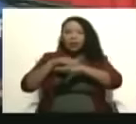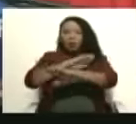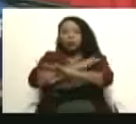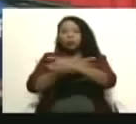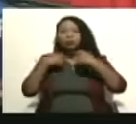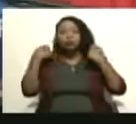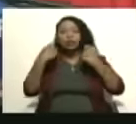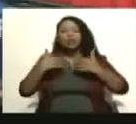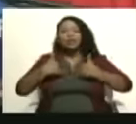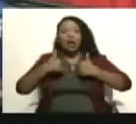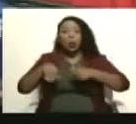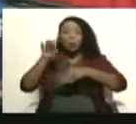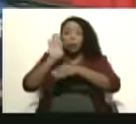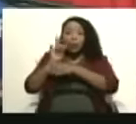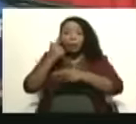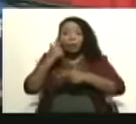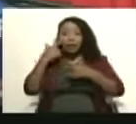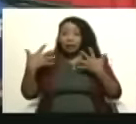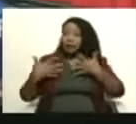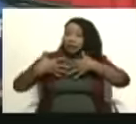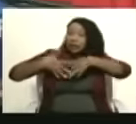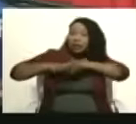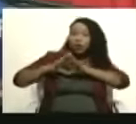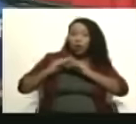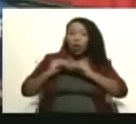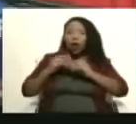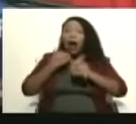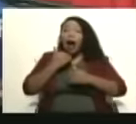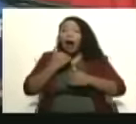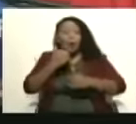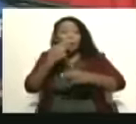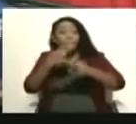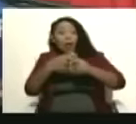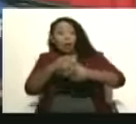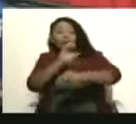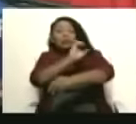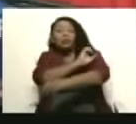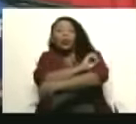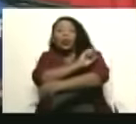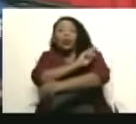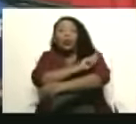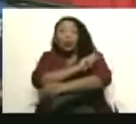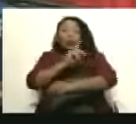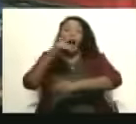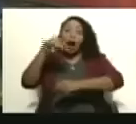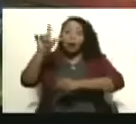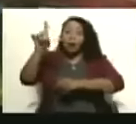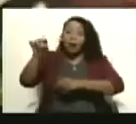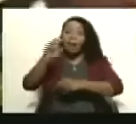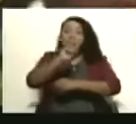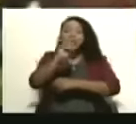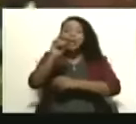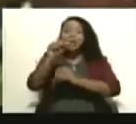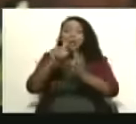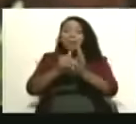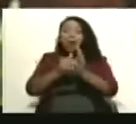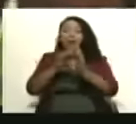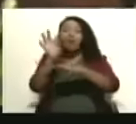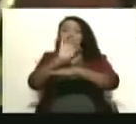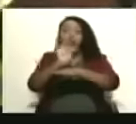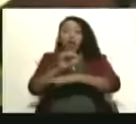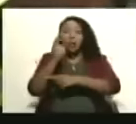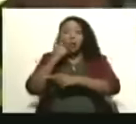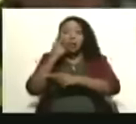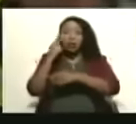Salud y todo el sistema de gestión de riesgo. Más de 20.000 funcionarios que están allí incluidos. Bueno,